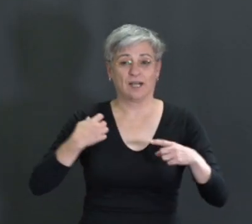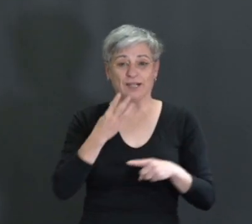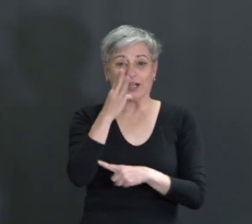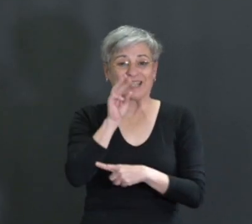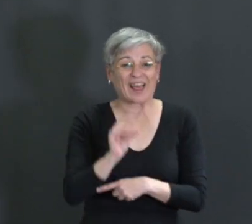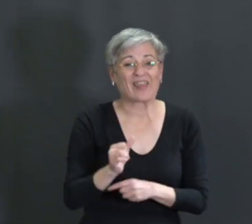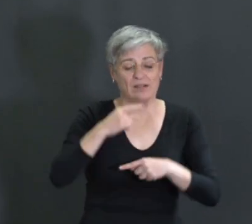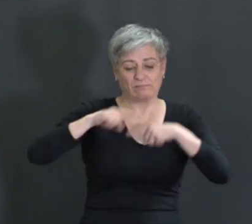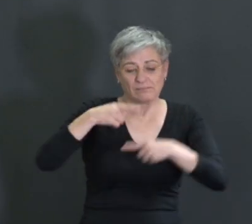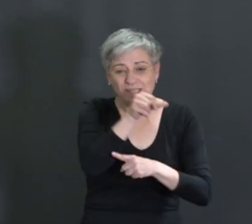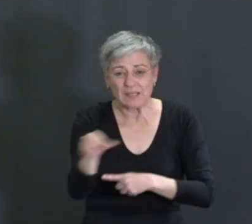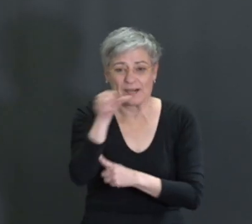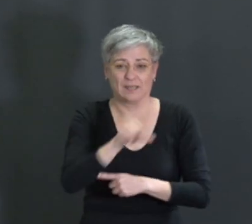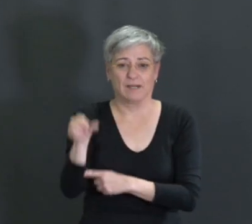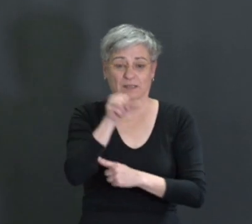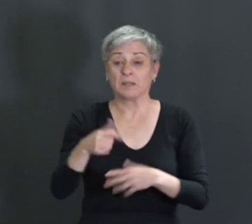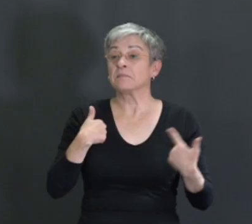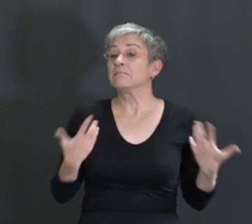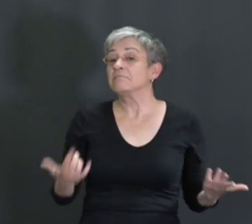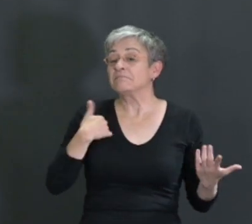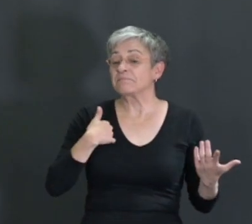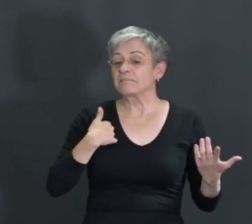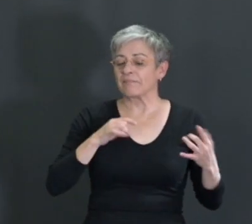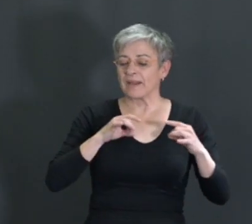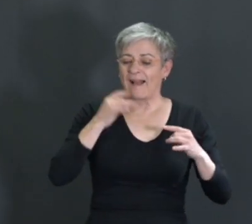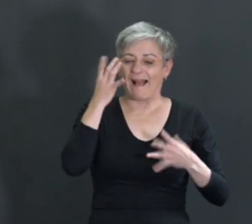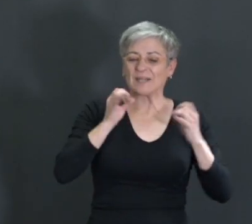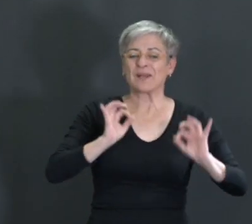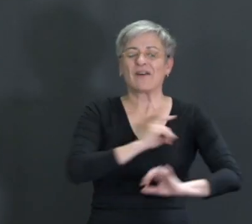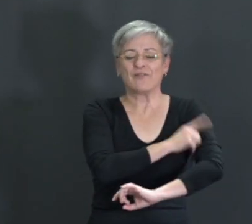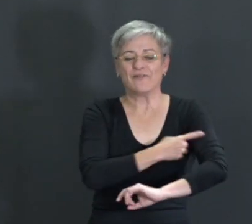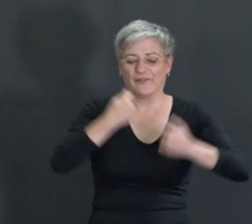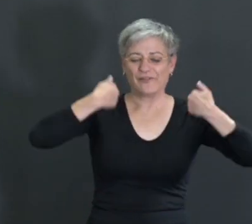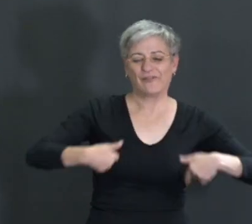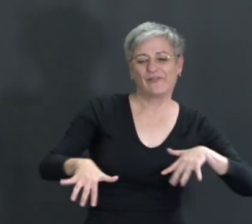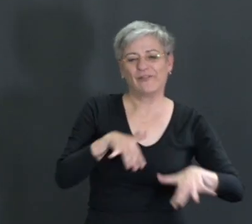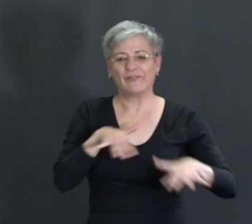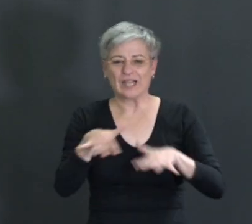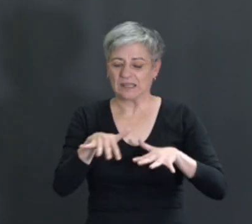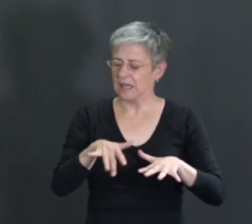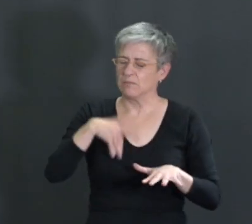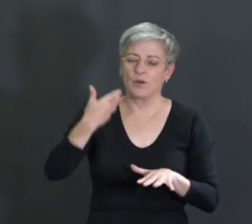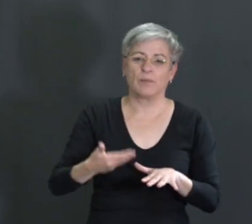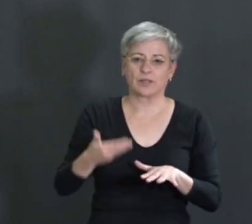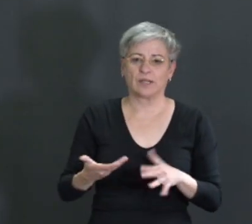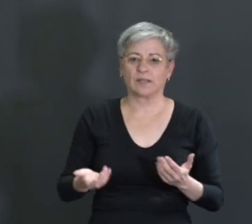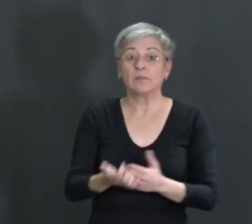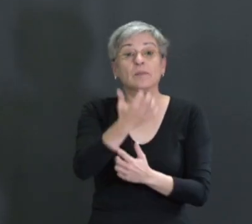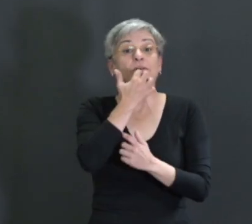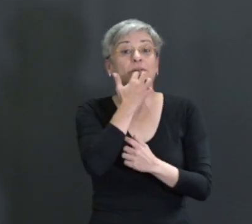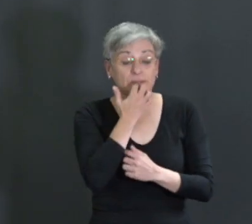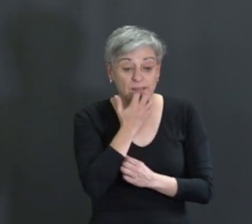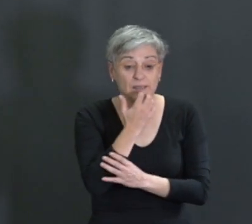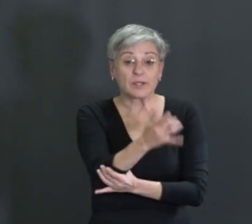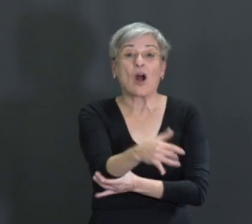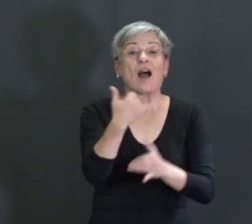semana, ¿no? Entonces, para mí en discapacidad, la actividad física es esencial, ¿no? Y sin embargo, acaban en